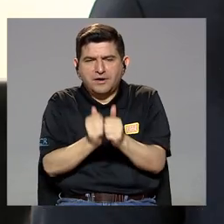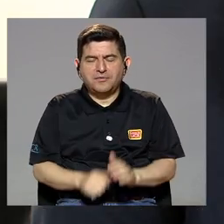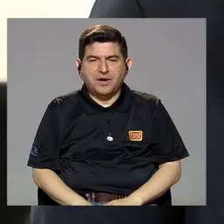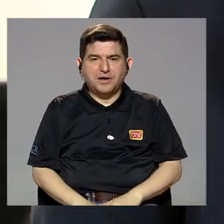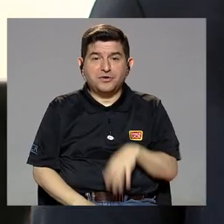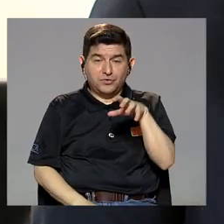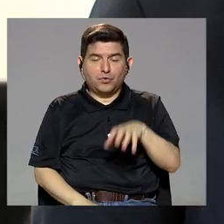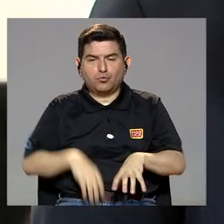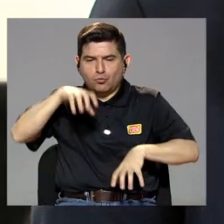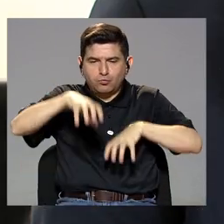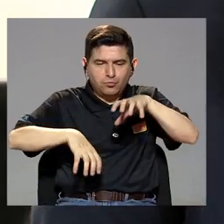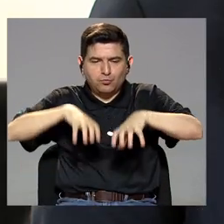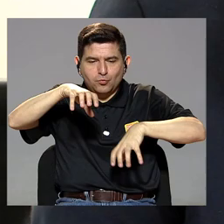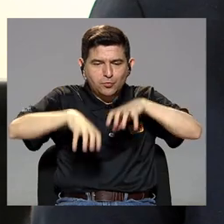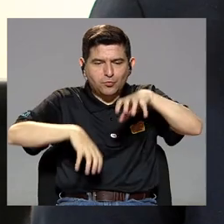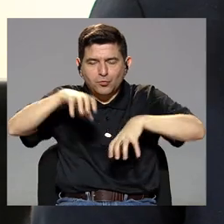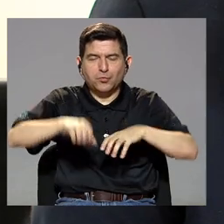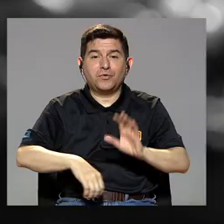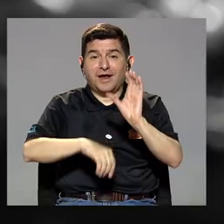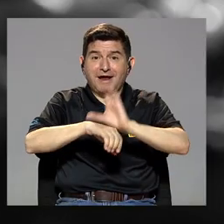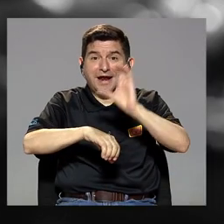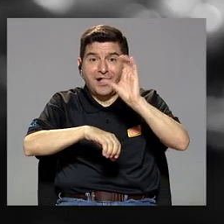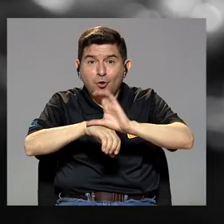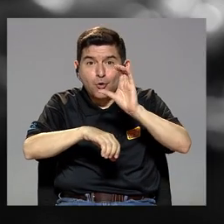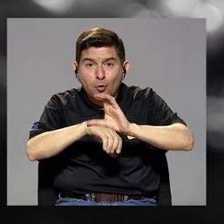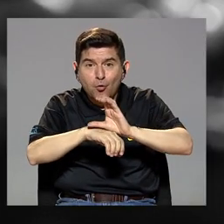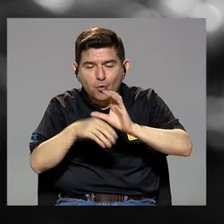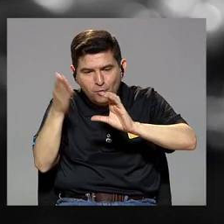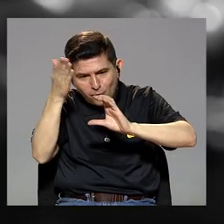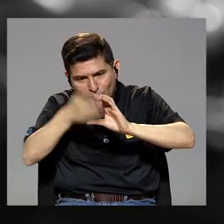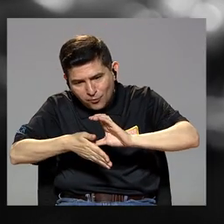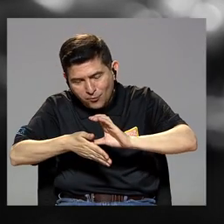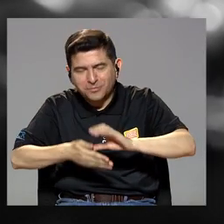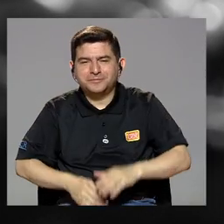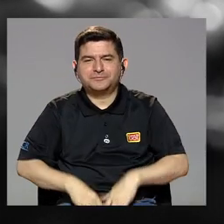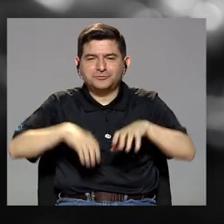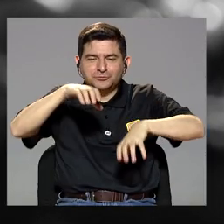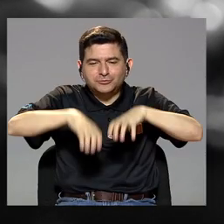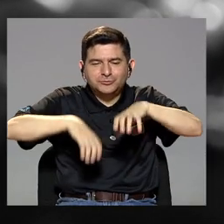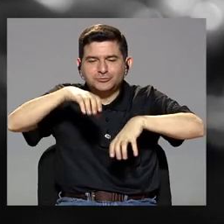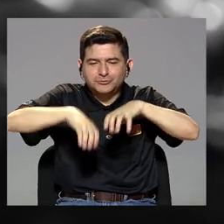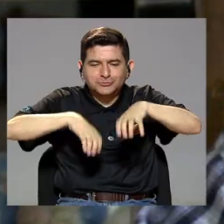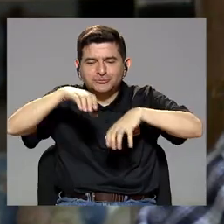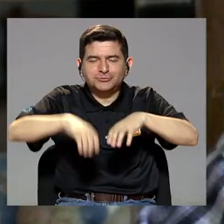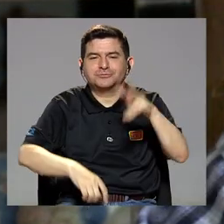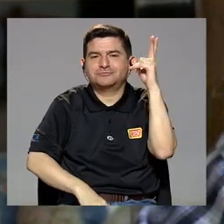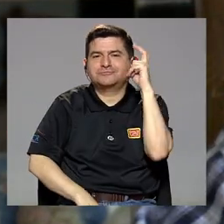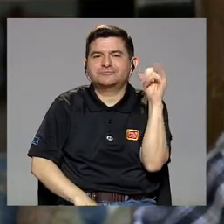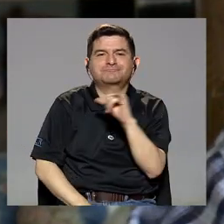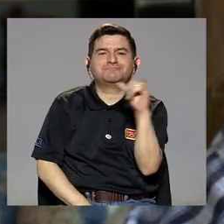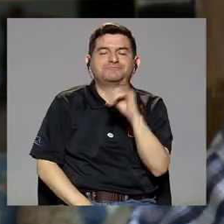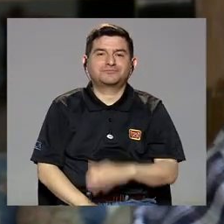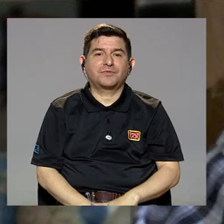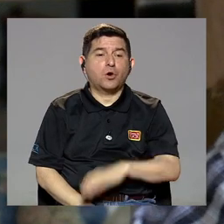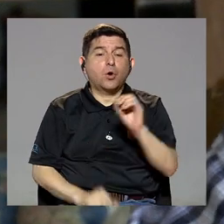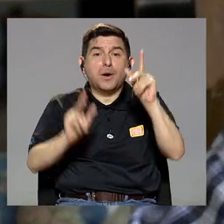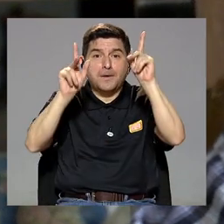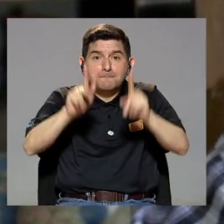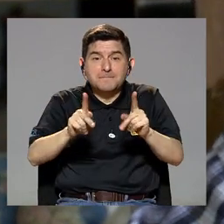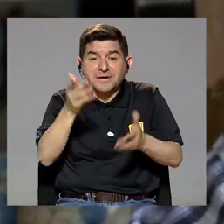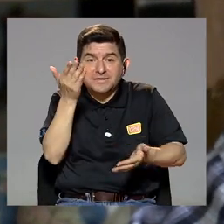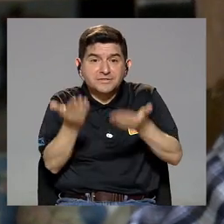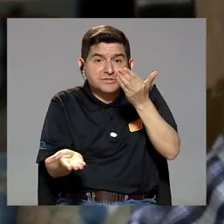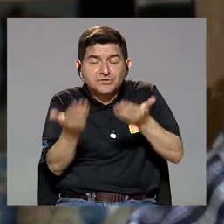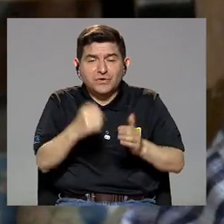tapas de coco caballo caminaba verdad y había una persona pues que